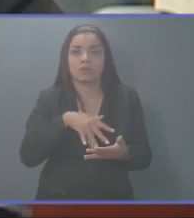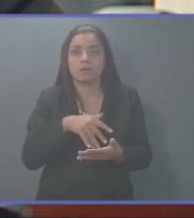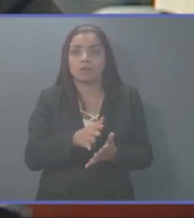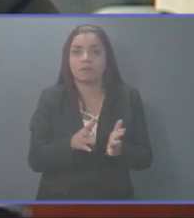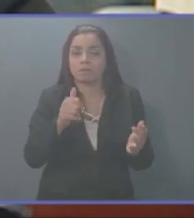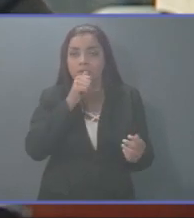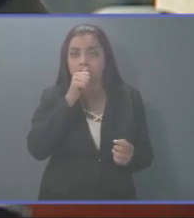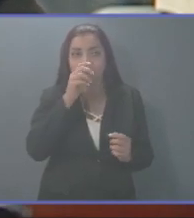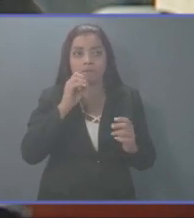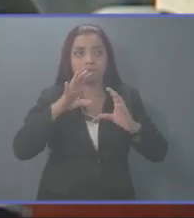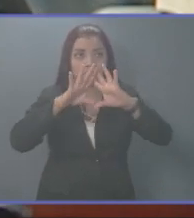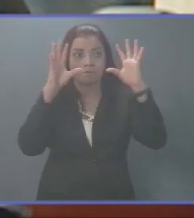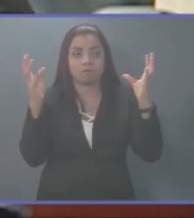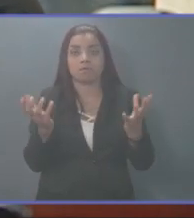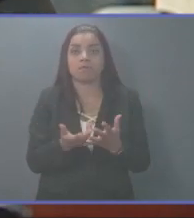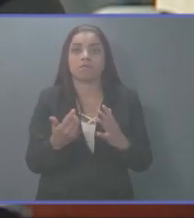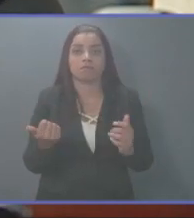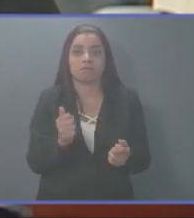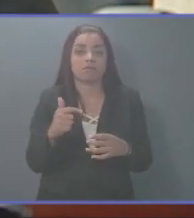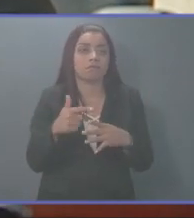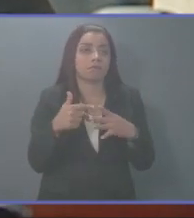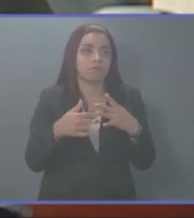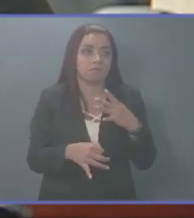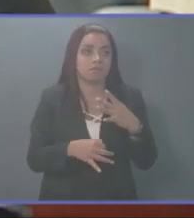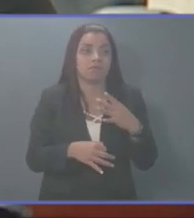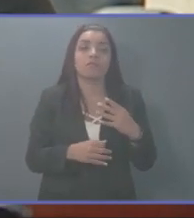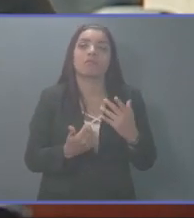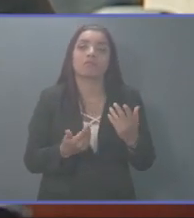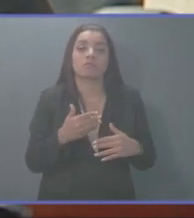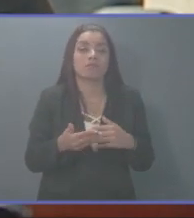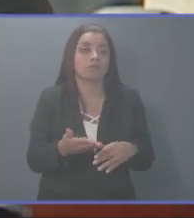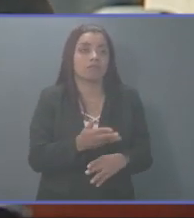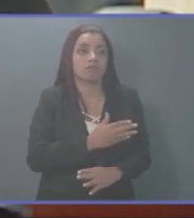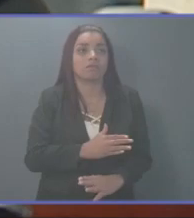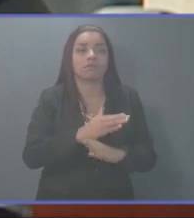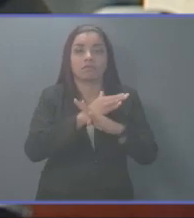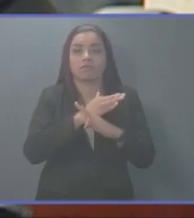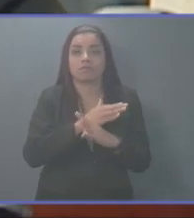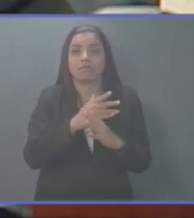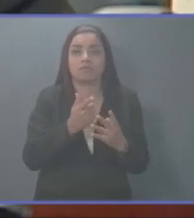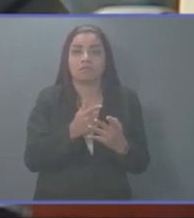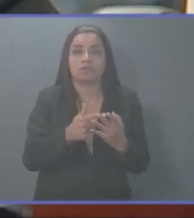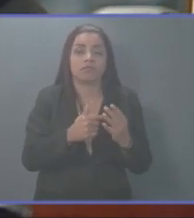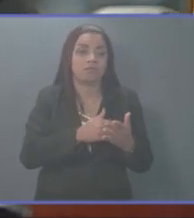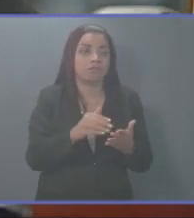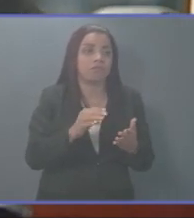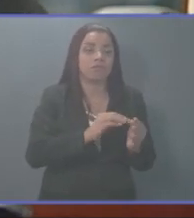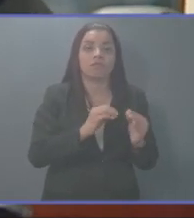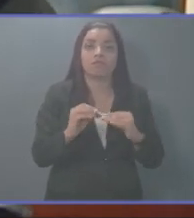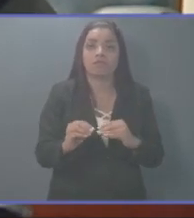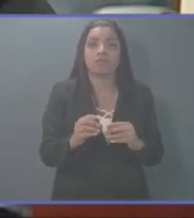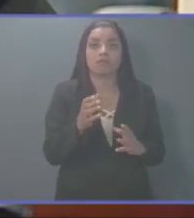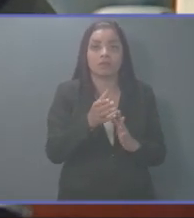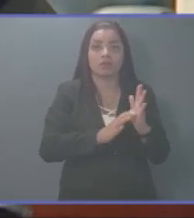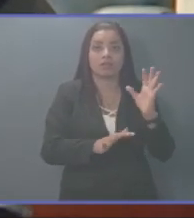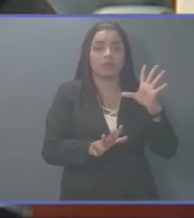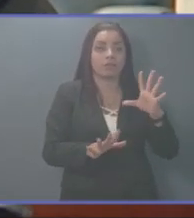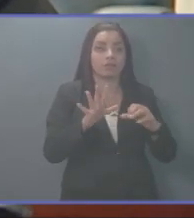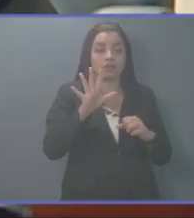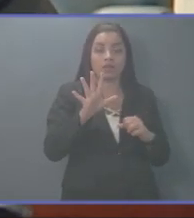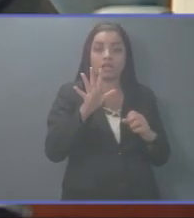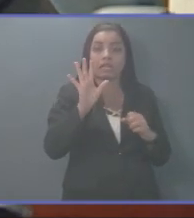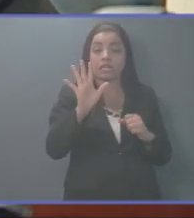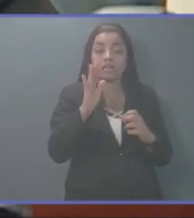nacionales e internacionales conforme a la ley que coadyuven con los esfuerzos de prevención, tratamiento y erradicación del desplazamiento forzado interno. Capítulo 5.